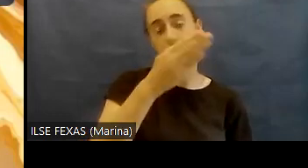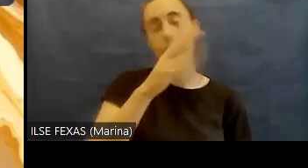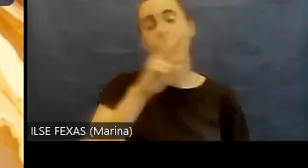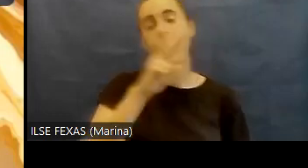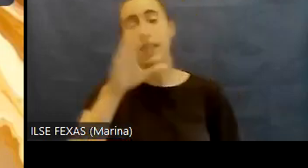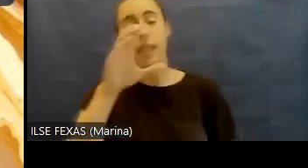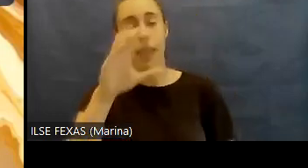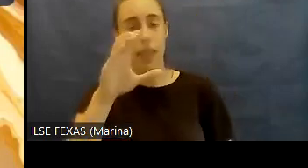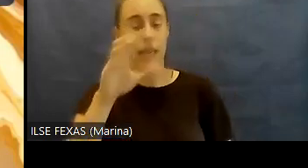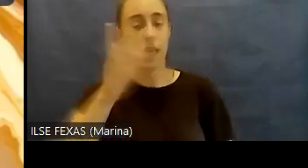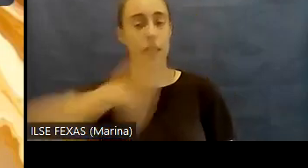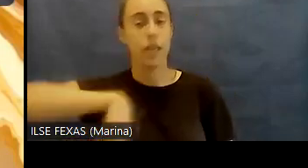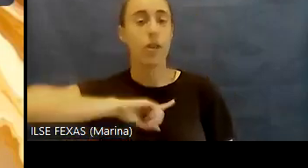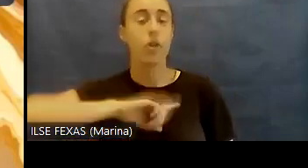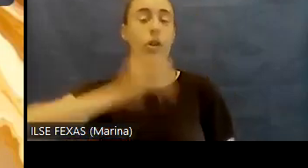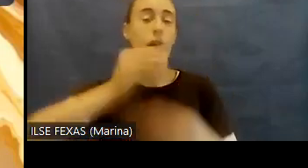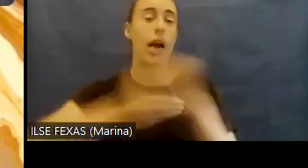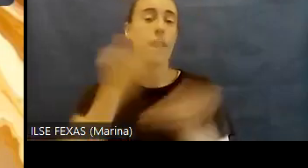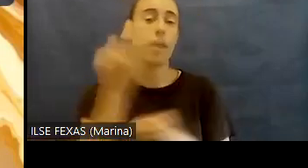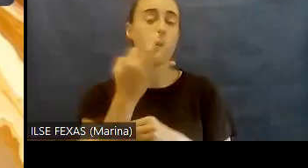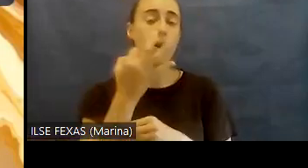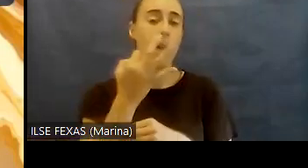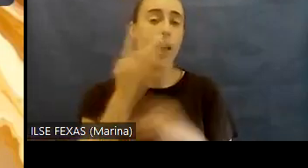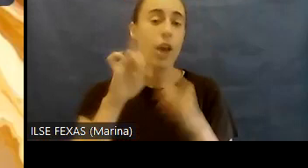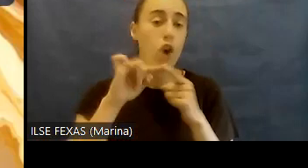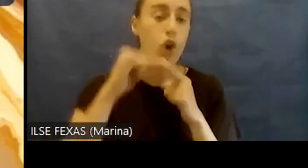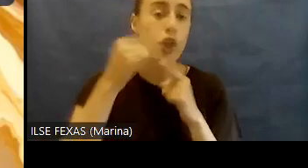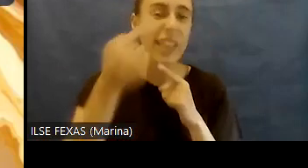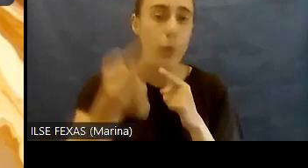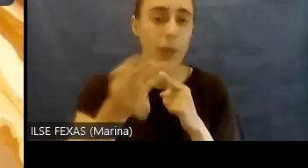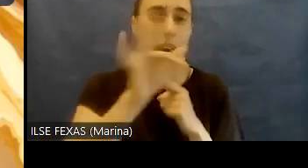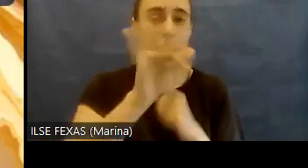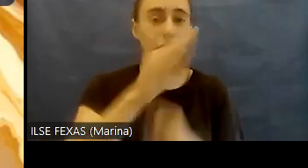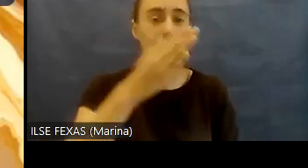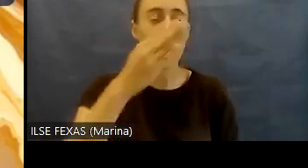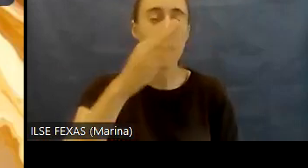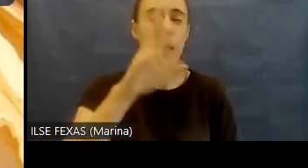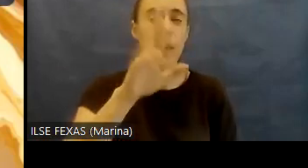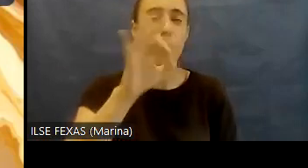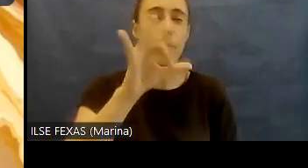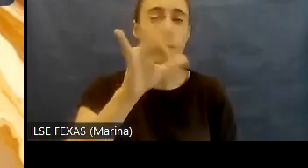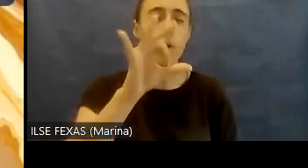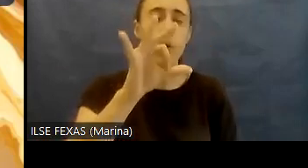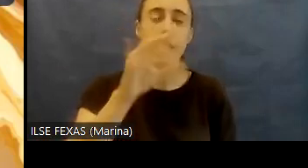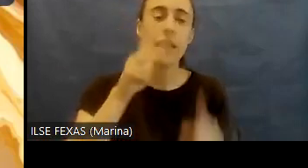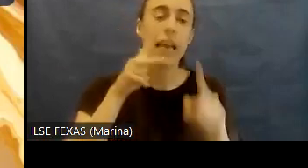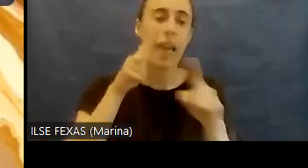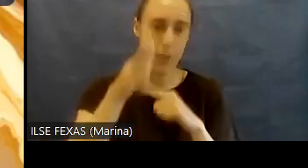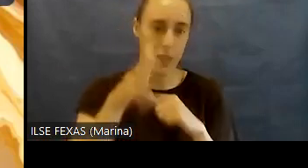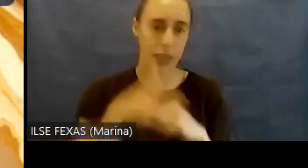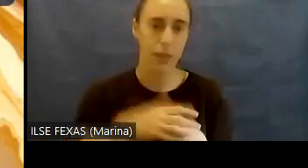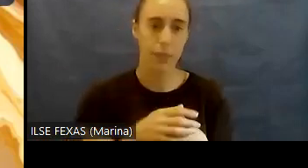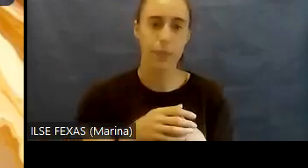hacemos es evitar esa evolución hacia la fibrosis hepática y o cirrosis. La